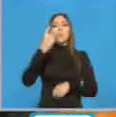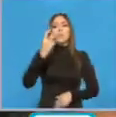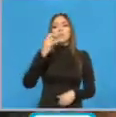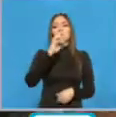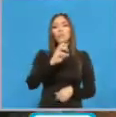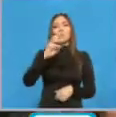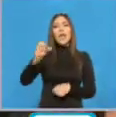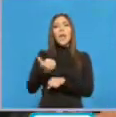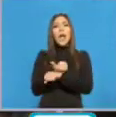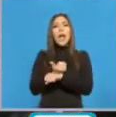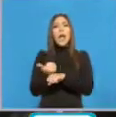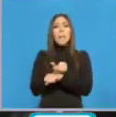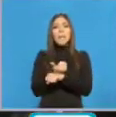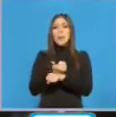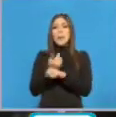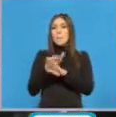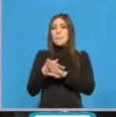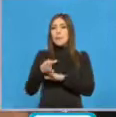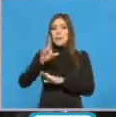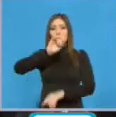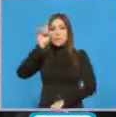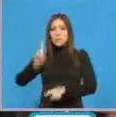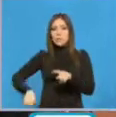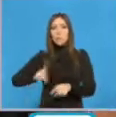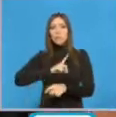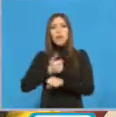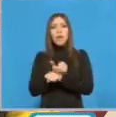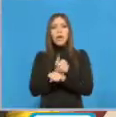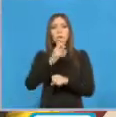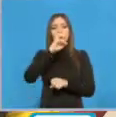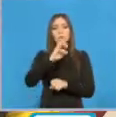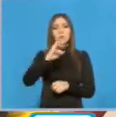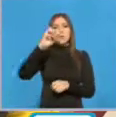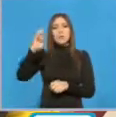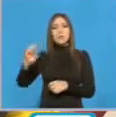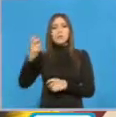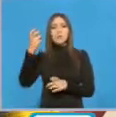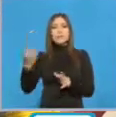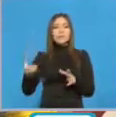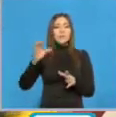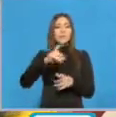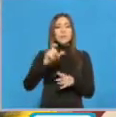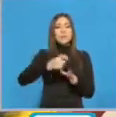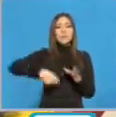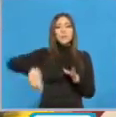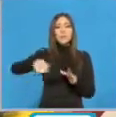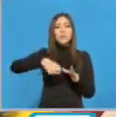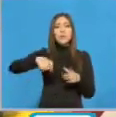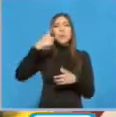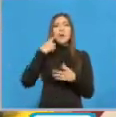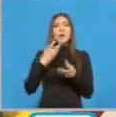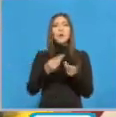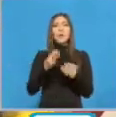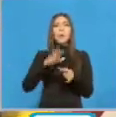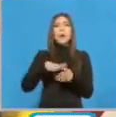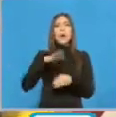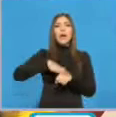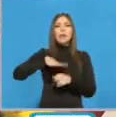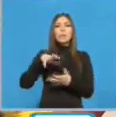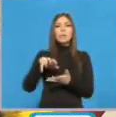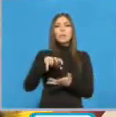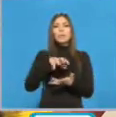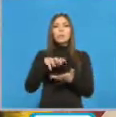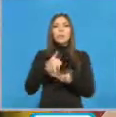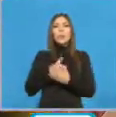qué son? simplemente para darle un poquito de sabor y textura. Todo es para darle textura. El Sí. queso Muy en bien. sí solito da. Pero igual a lo mejor también Le queremos